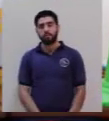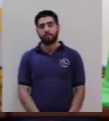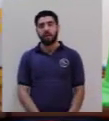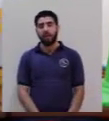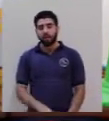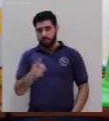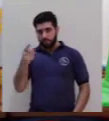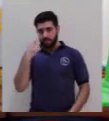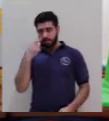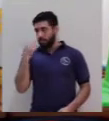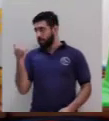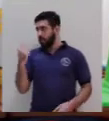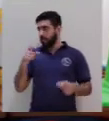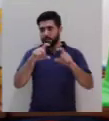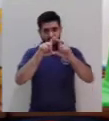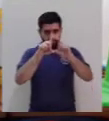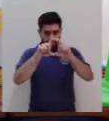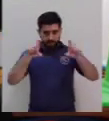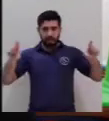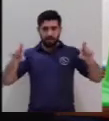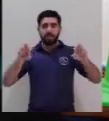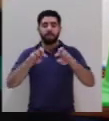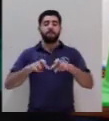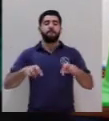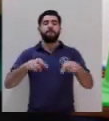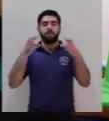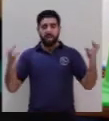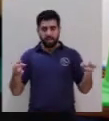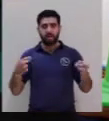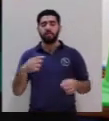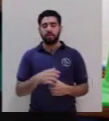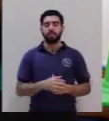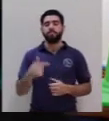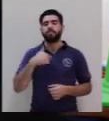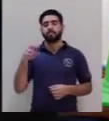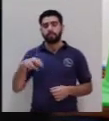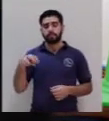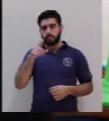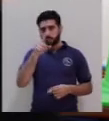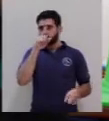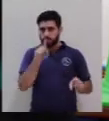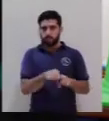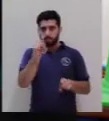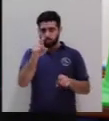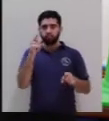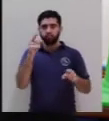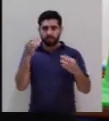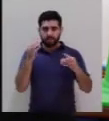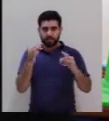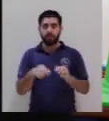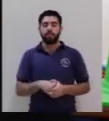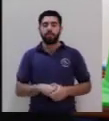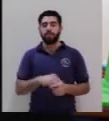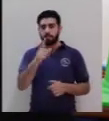de periódico, ¿sí? Entonces, yo necesito que allá en casa ustedes también lo intenten, van